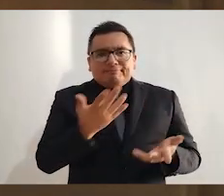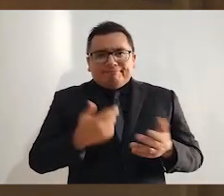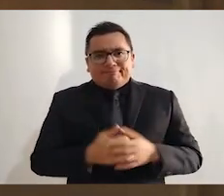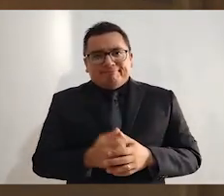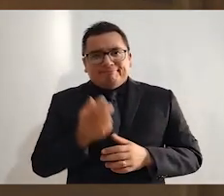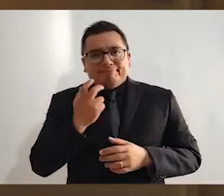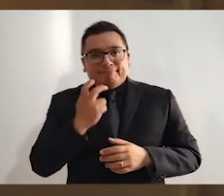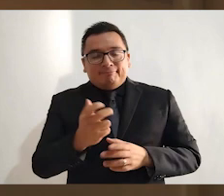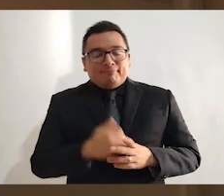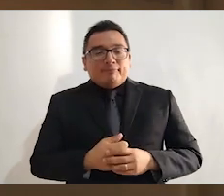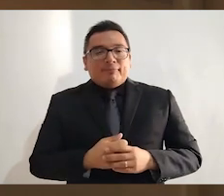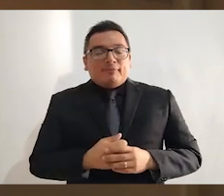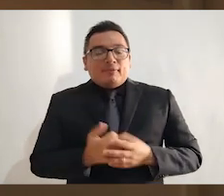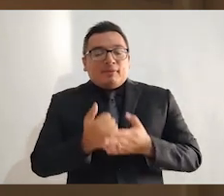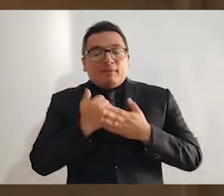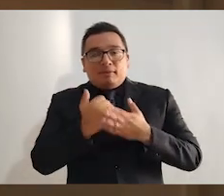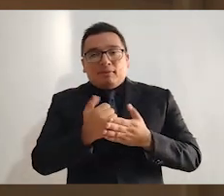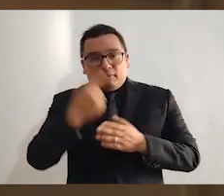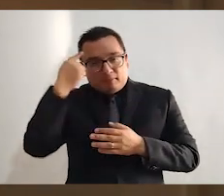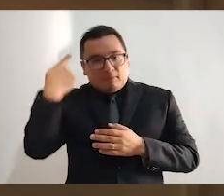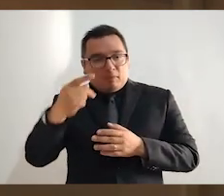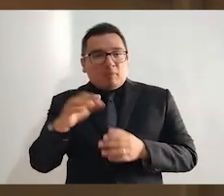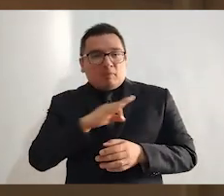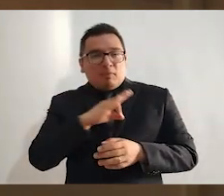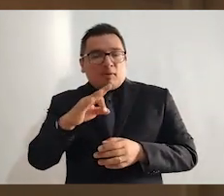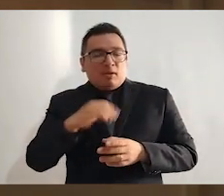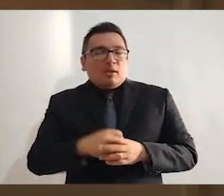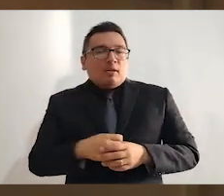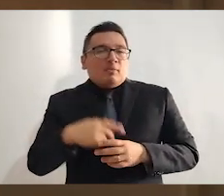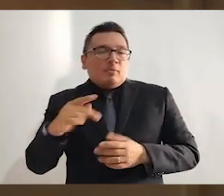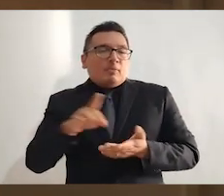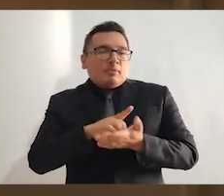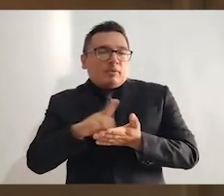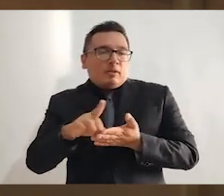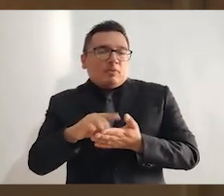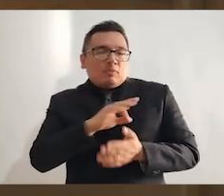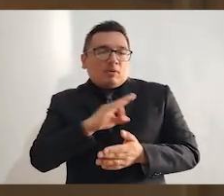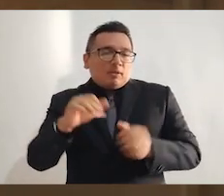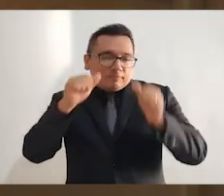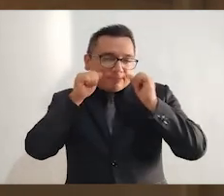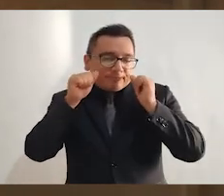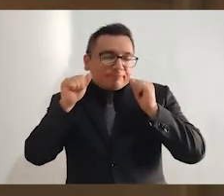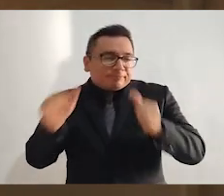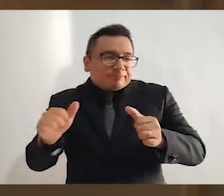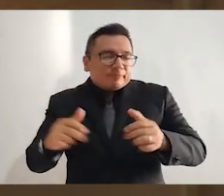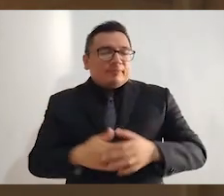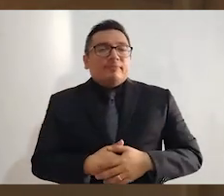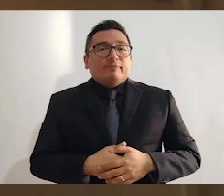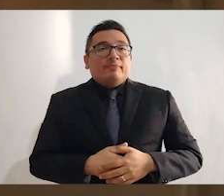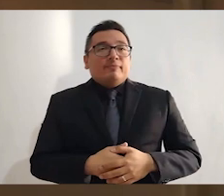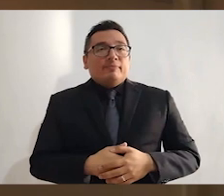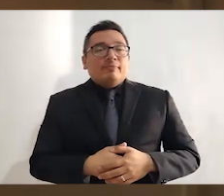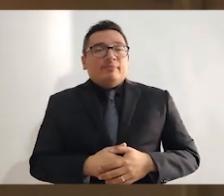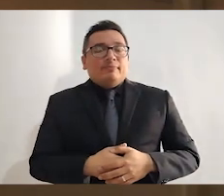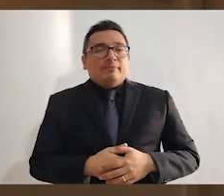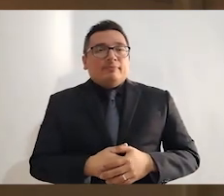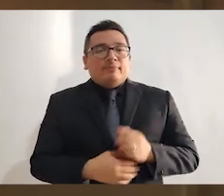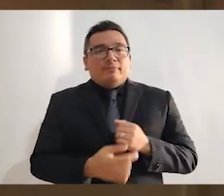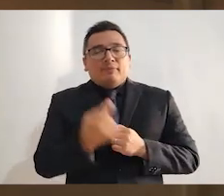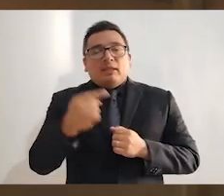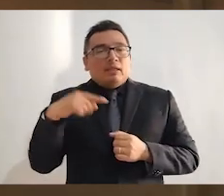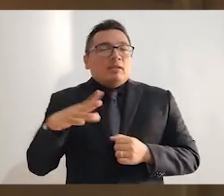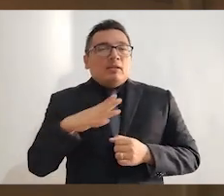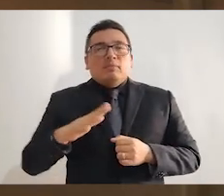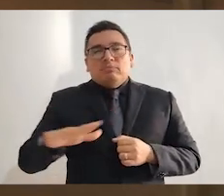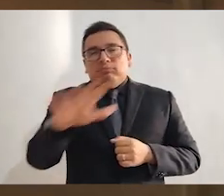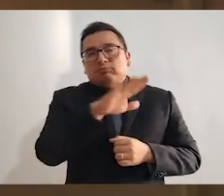pues de esta manera que logren ejercer su voz y sean visibles pues sí, en una población, en